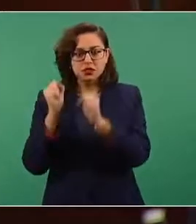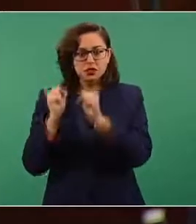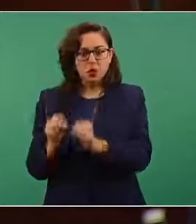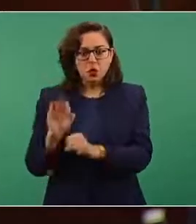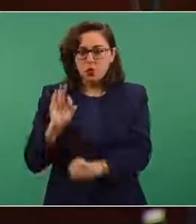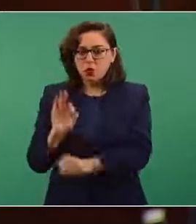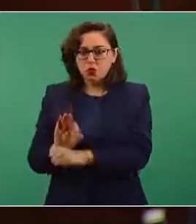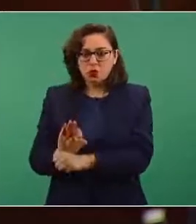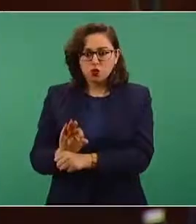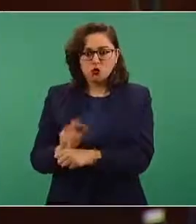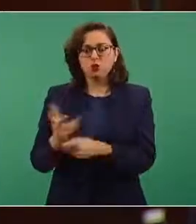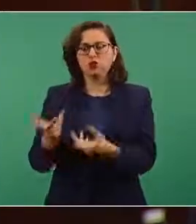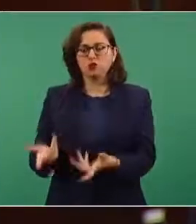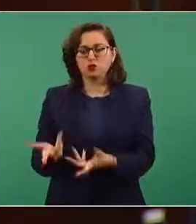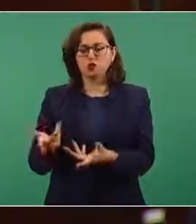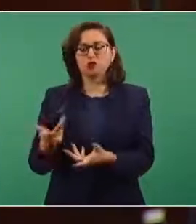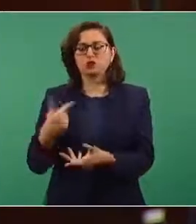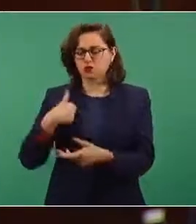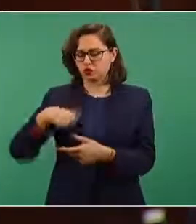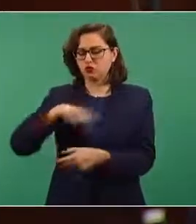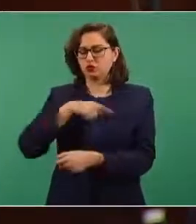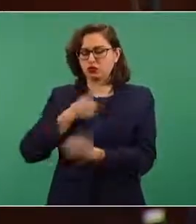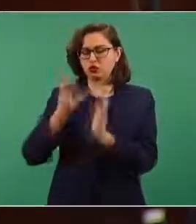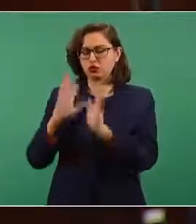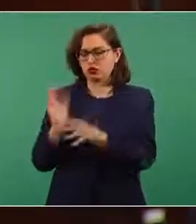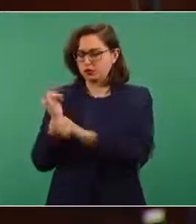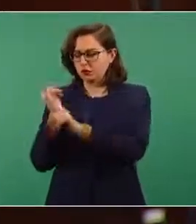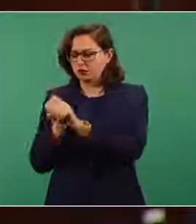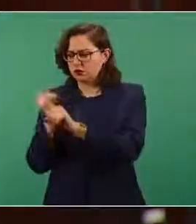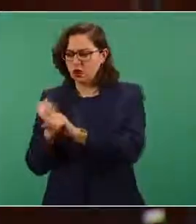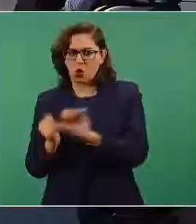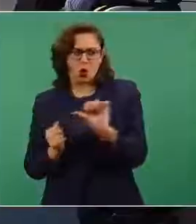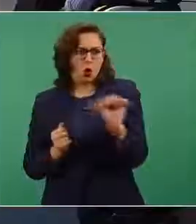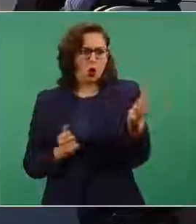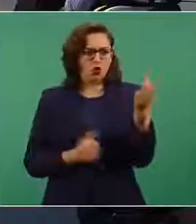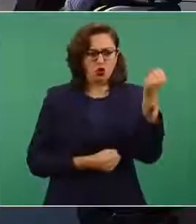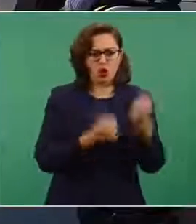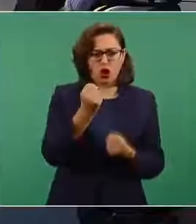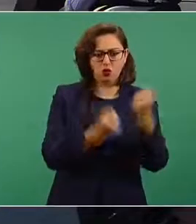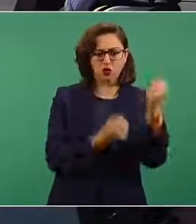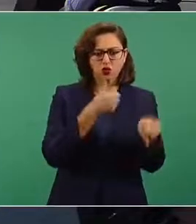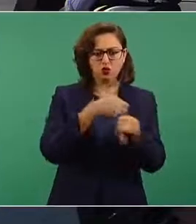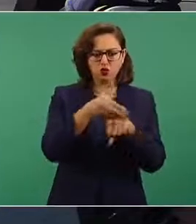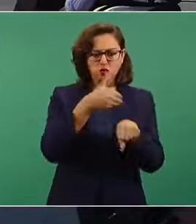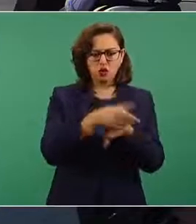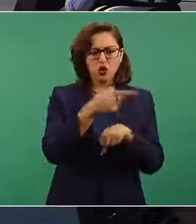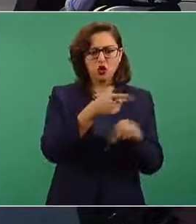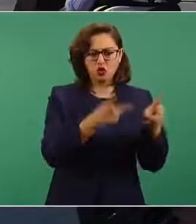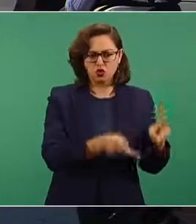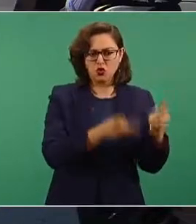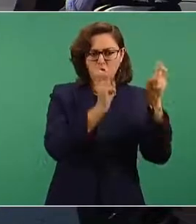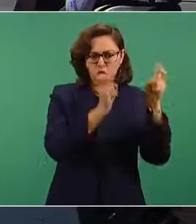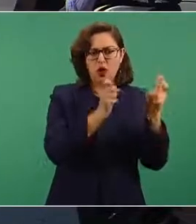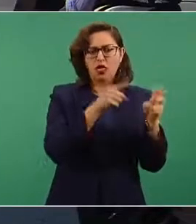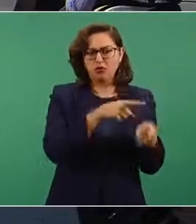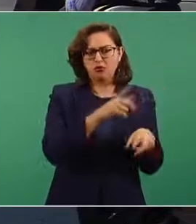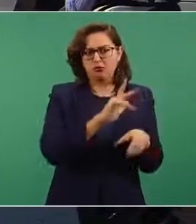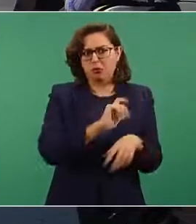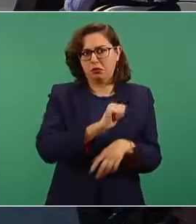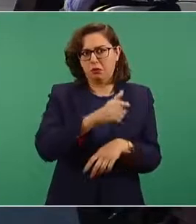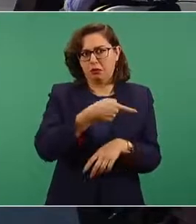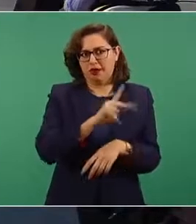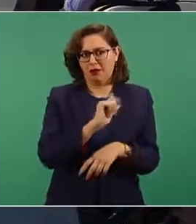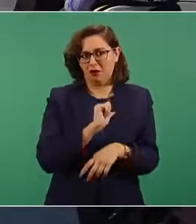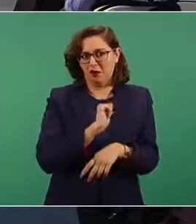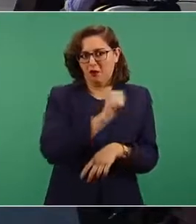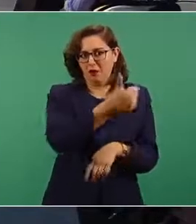y de una investigación que ya realizamos, y la de otro carro que efectivamente tiene reporte de robo en Puebla.